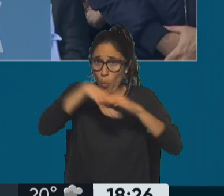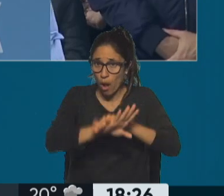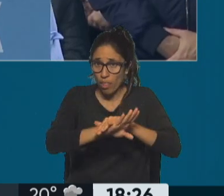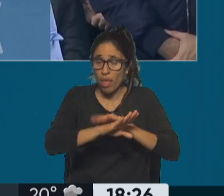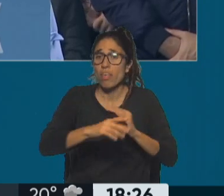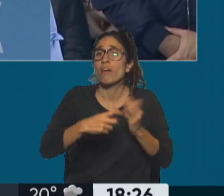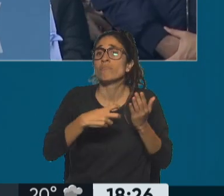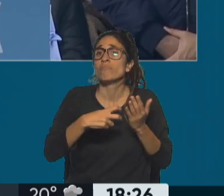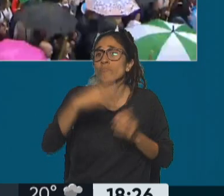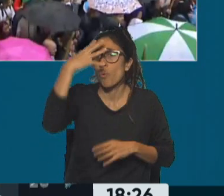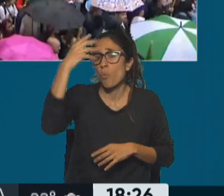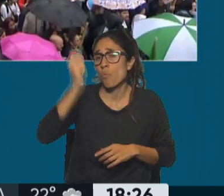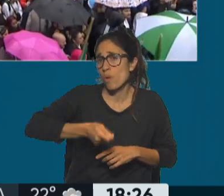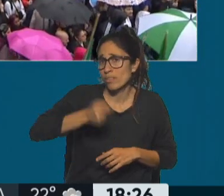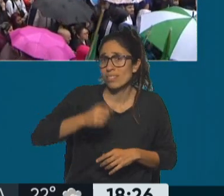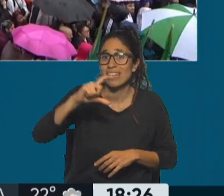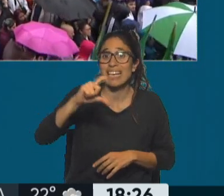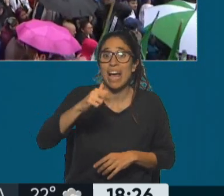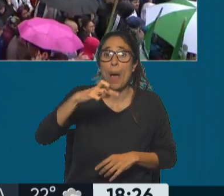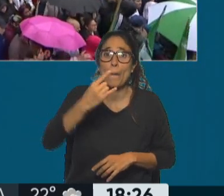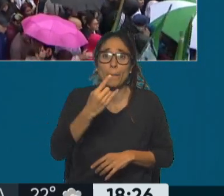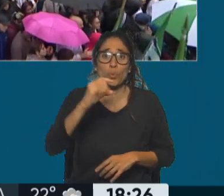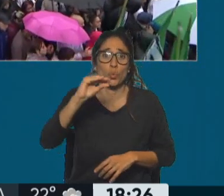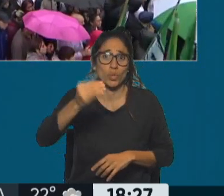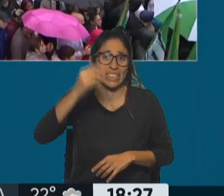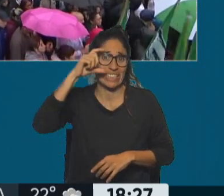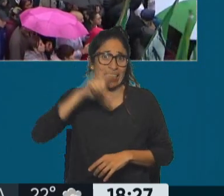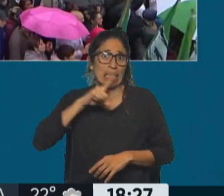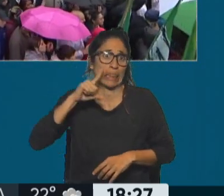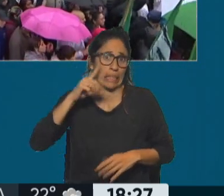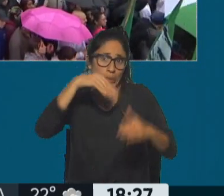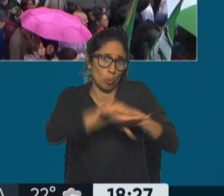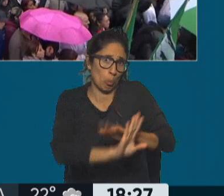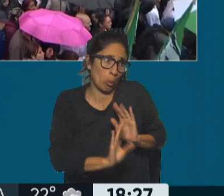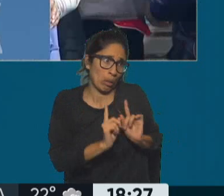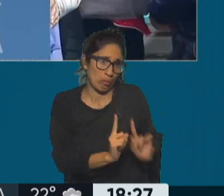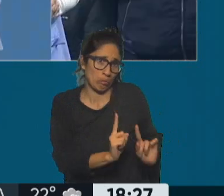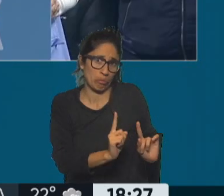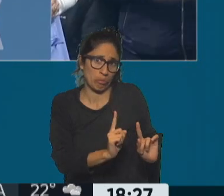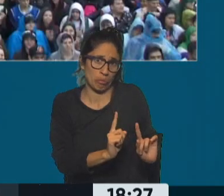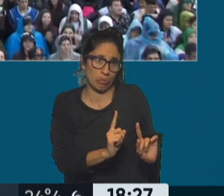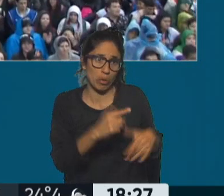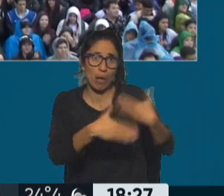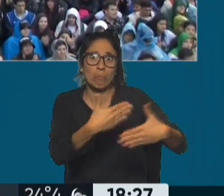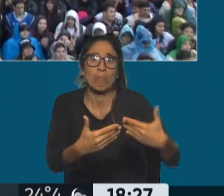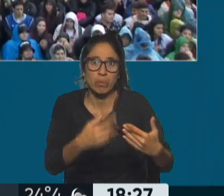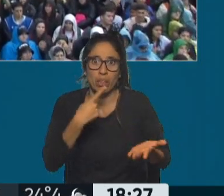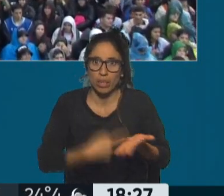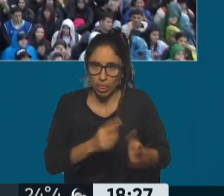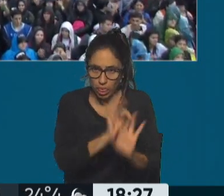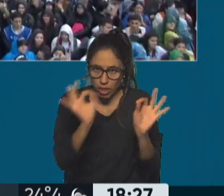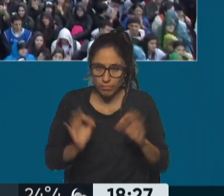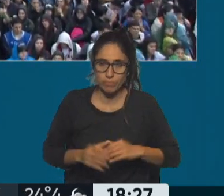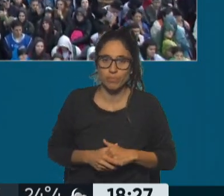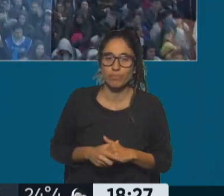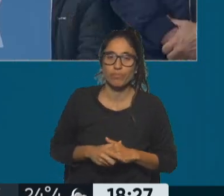no ocurre absolutamente nada. Entonces, cuando yo veo ya en este momento, en los portales de los diarios, horrorizados por